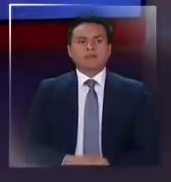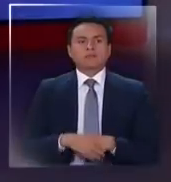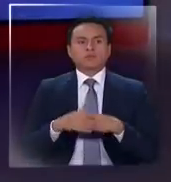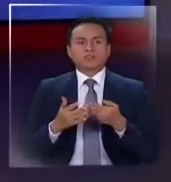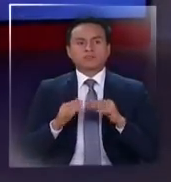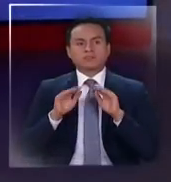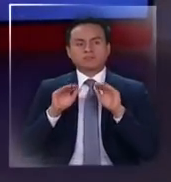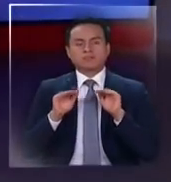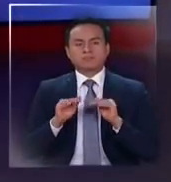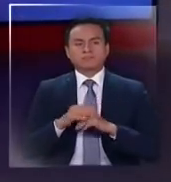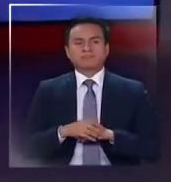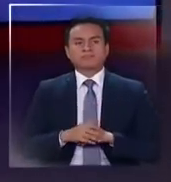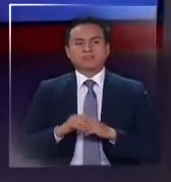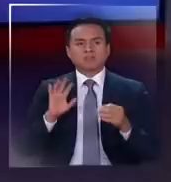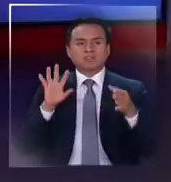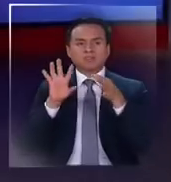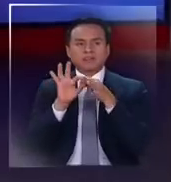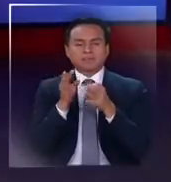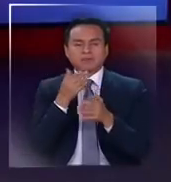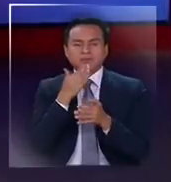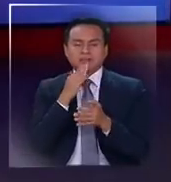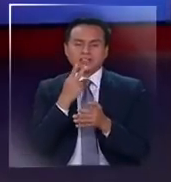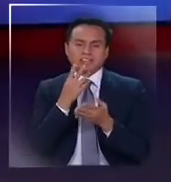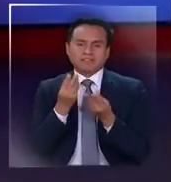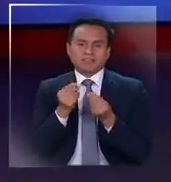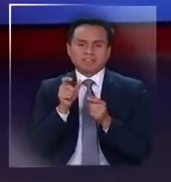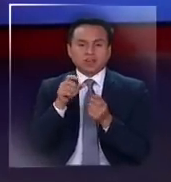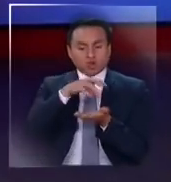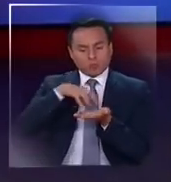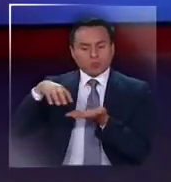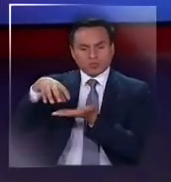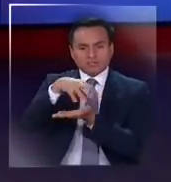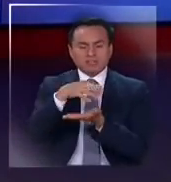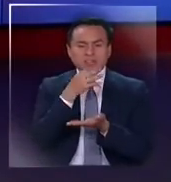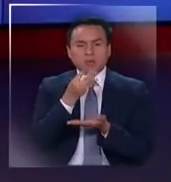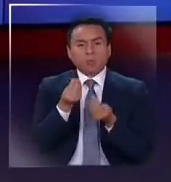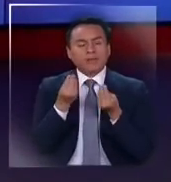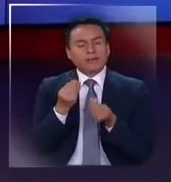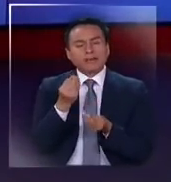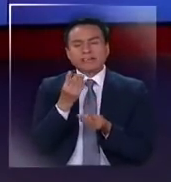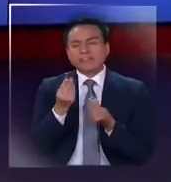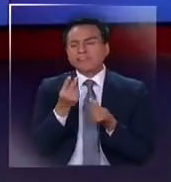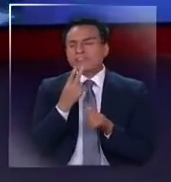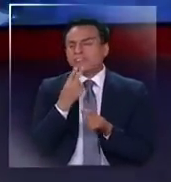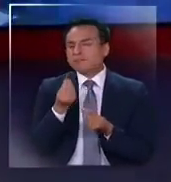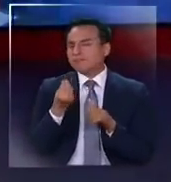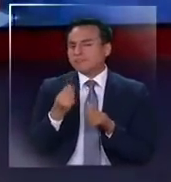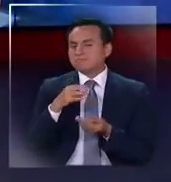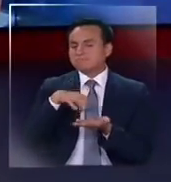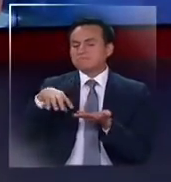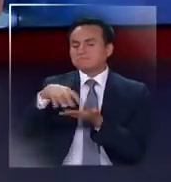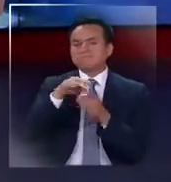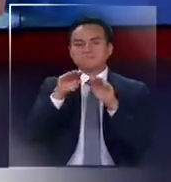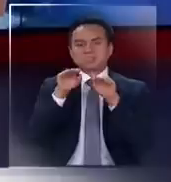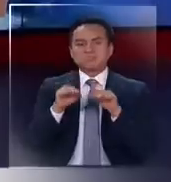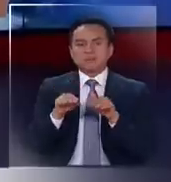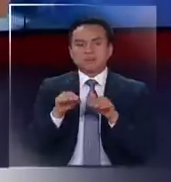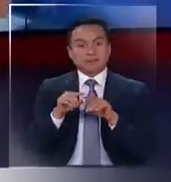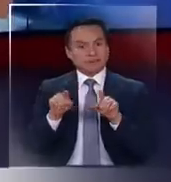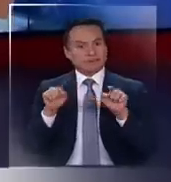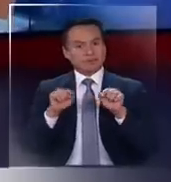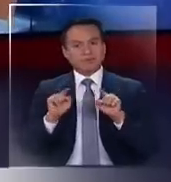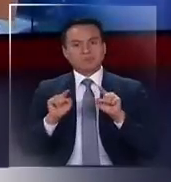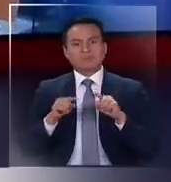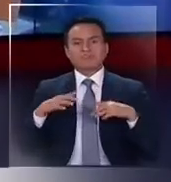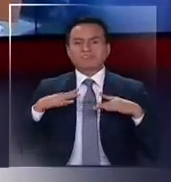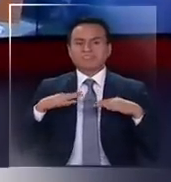Bueno, precisamente la conectividad mejora la calidad de vida de las comunas y cuando hablamos de buena calidad de vida siempre hablamos de las mismas. Ahora ya no.